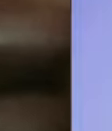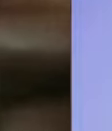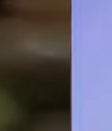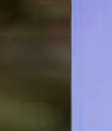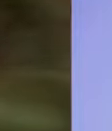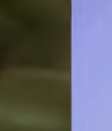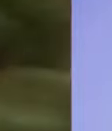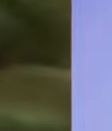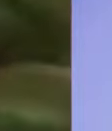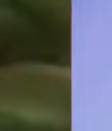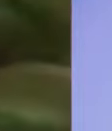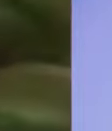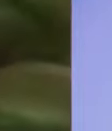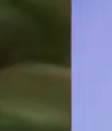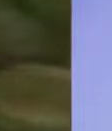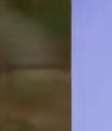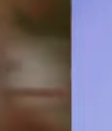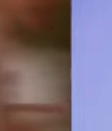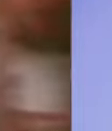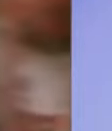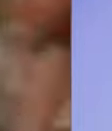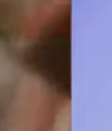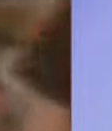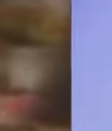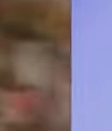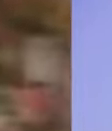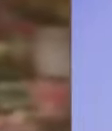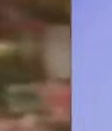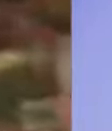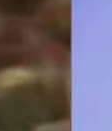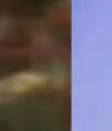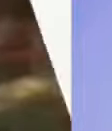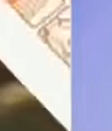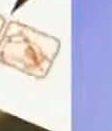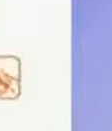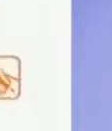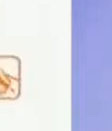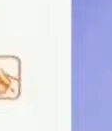aguacate, chayote, chapulín.